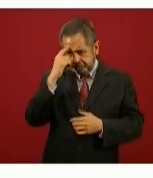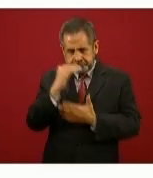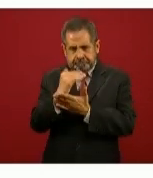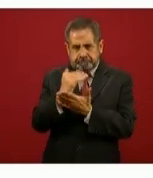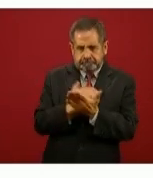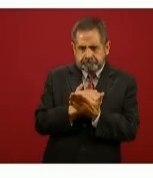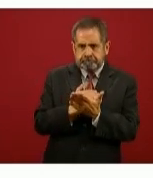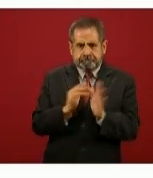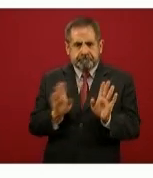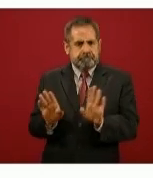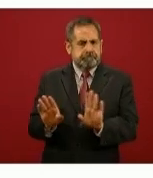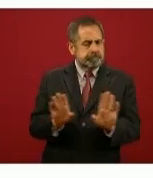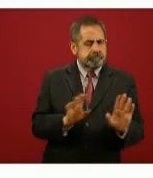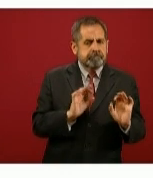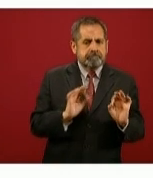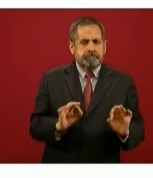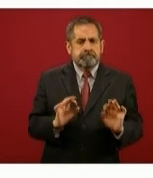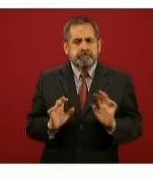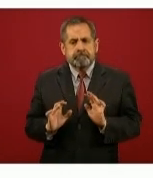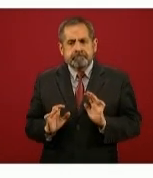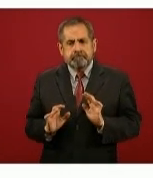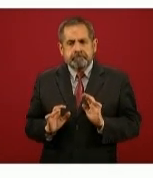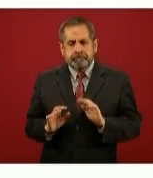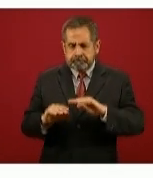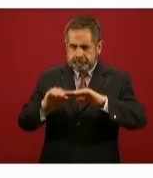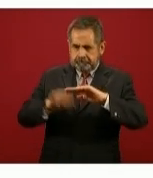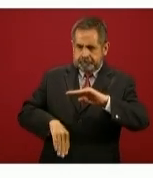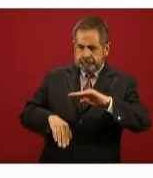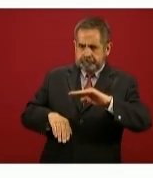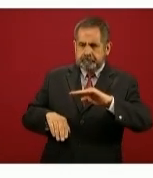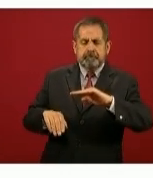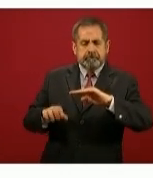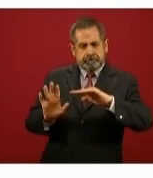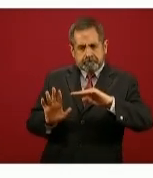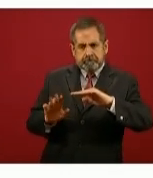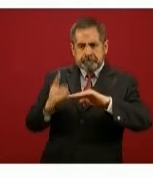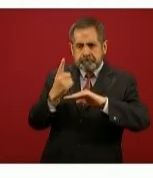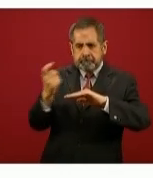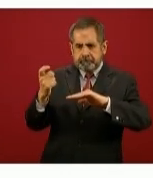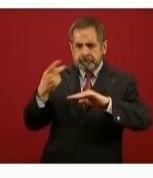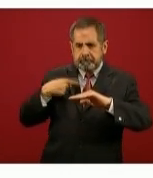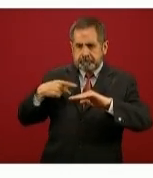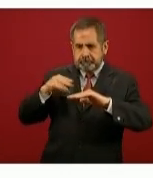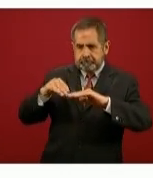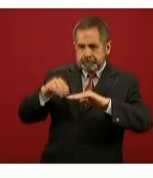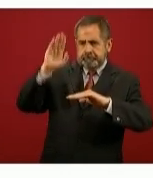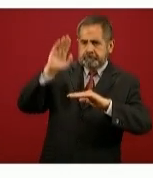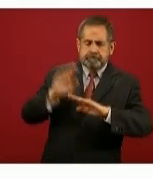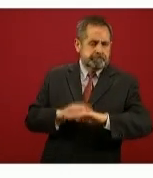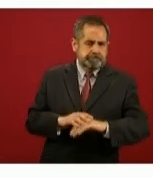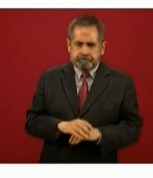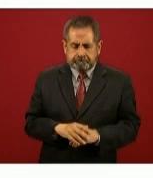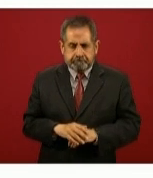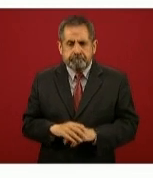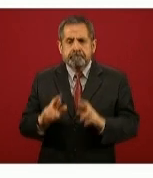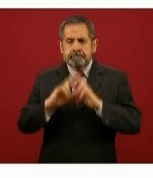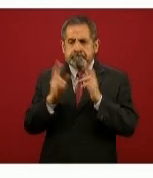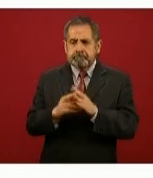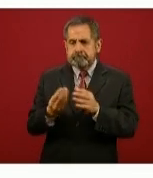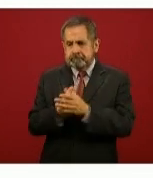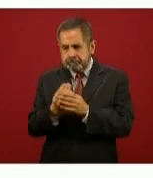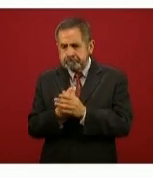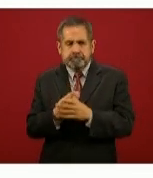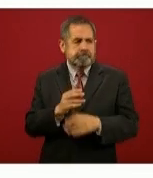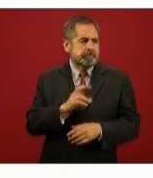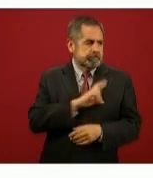para este límite crítico de concentración. todas las reuniones privadas,